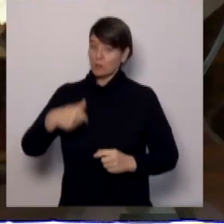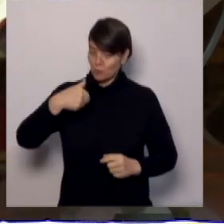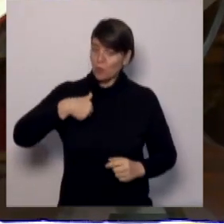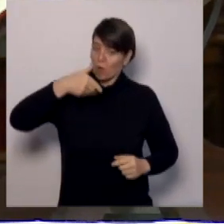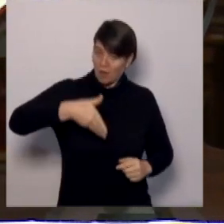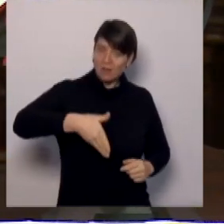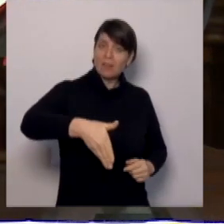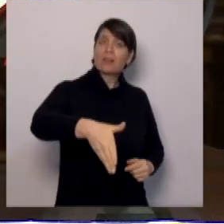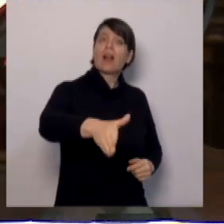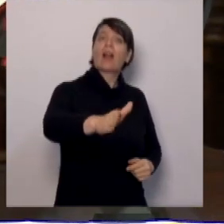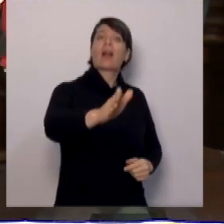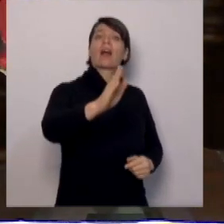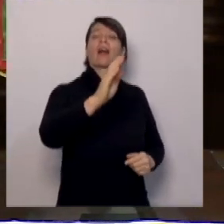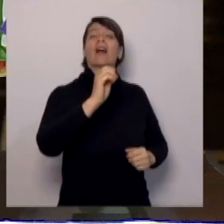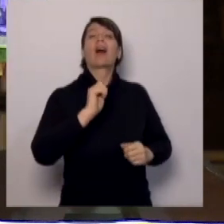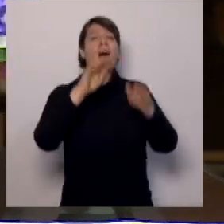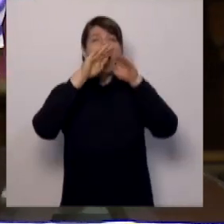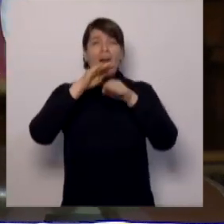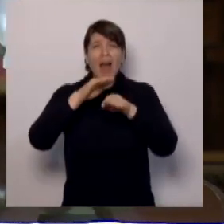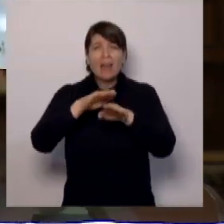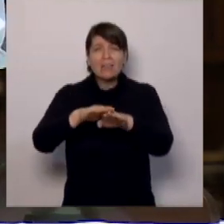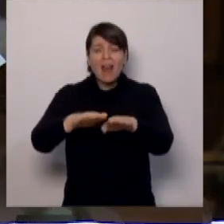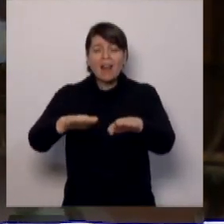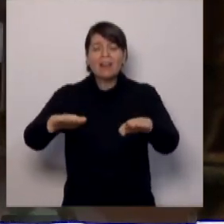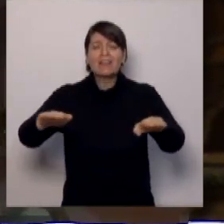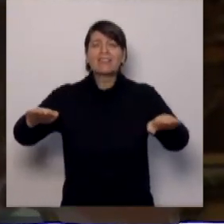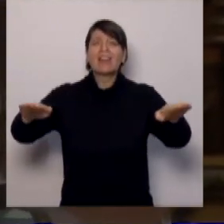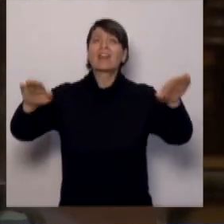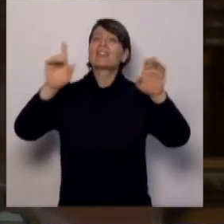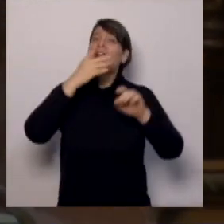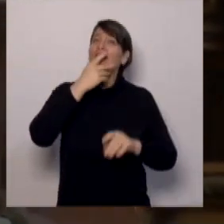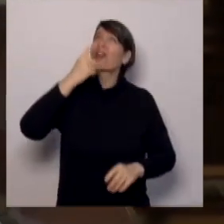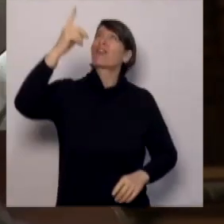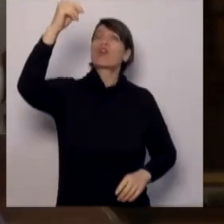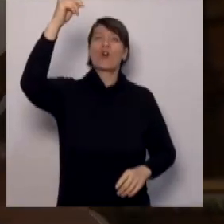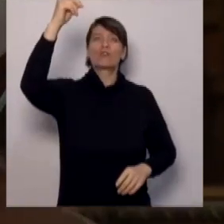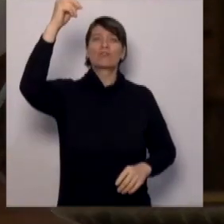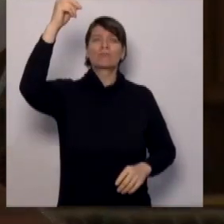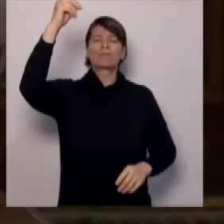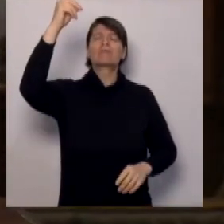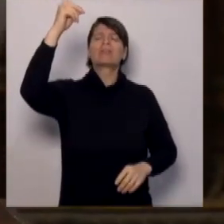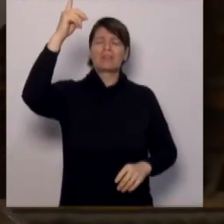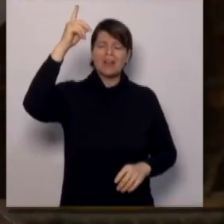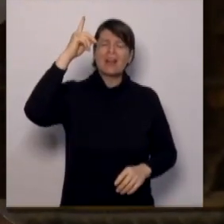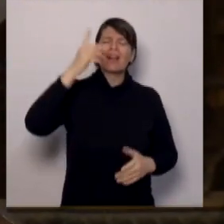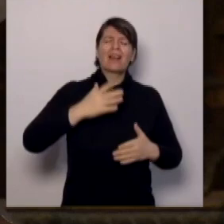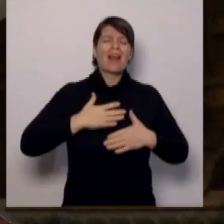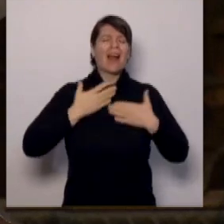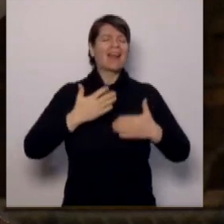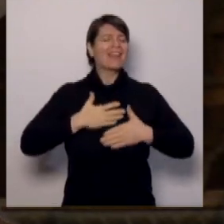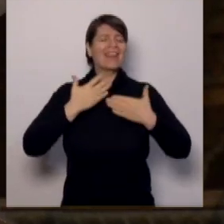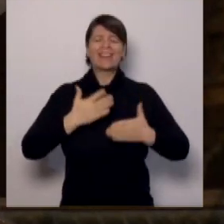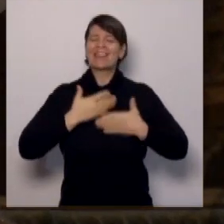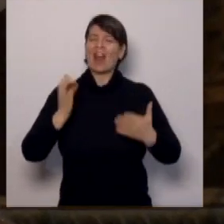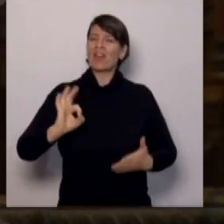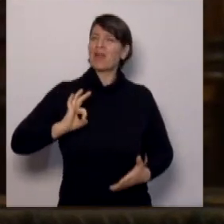Desde la Catedral Metropolitana de Buenos Aires, Argentina, compartimos la Santa Misa presidida por